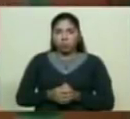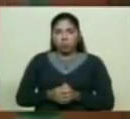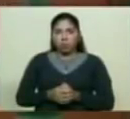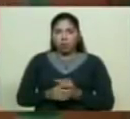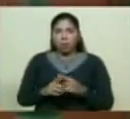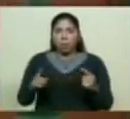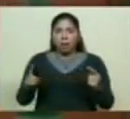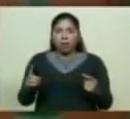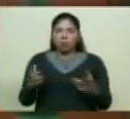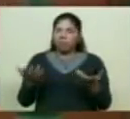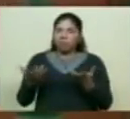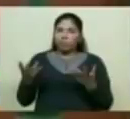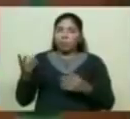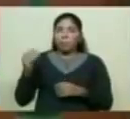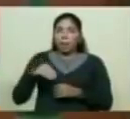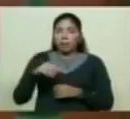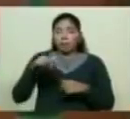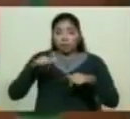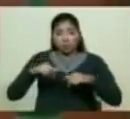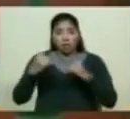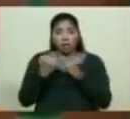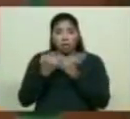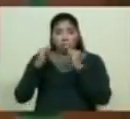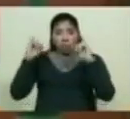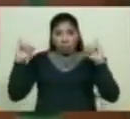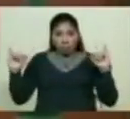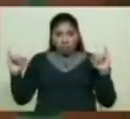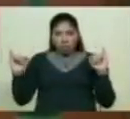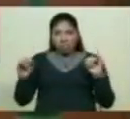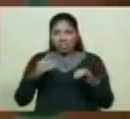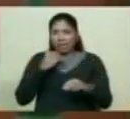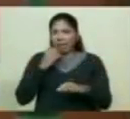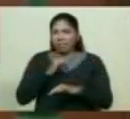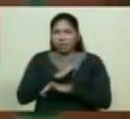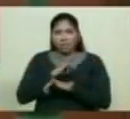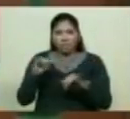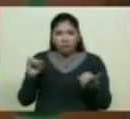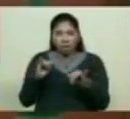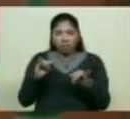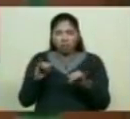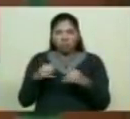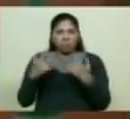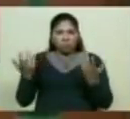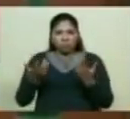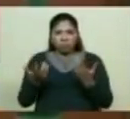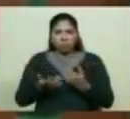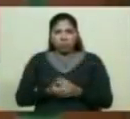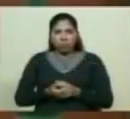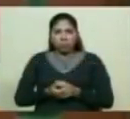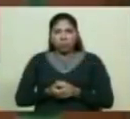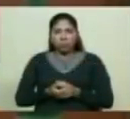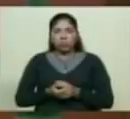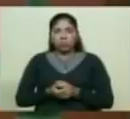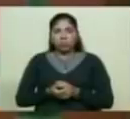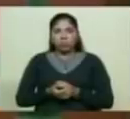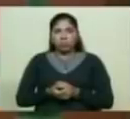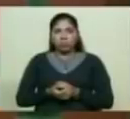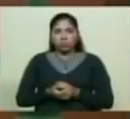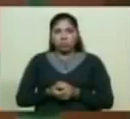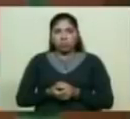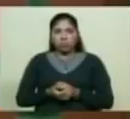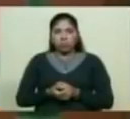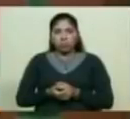la independencia en su fuerza culminante fue obra sobre todo de los